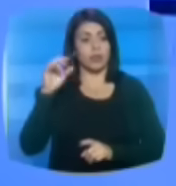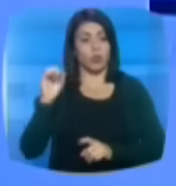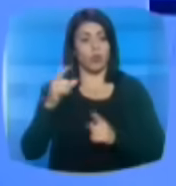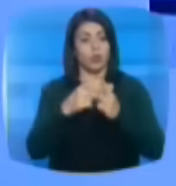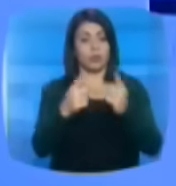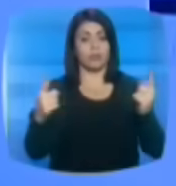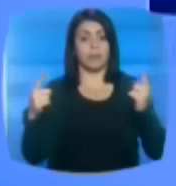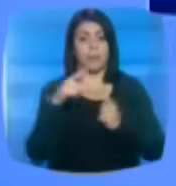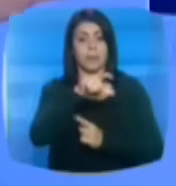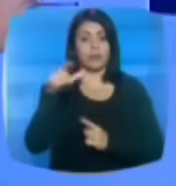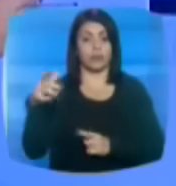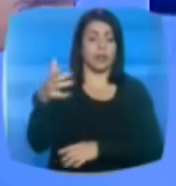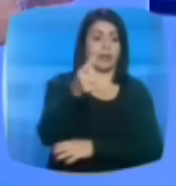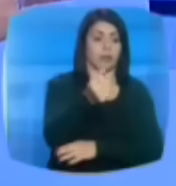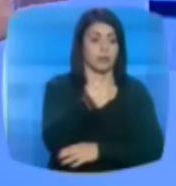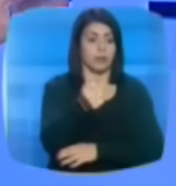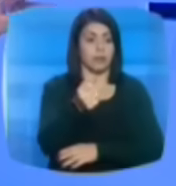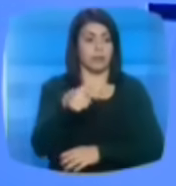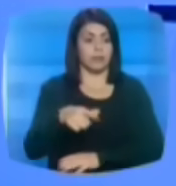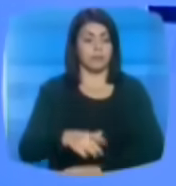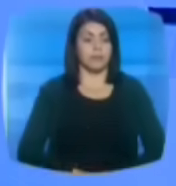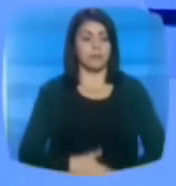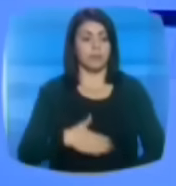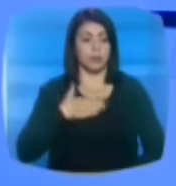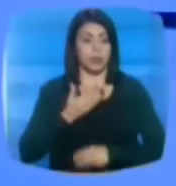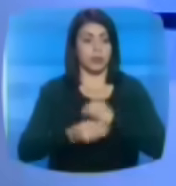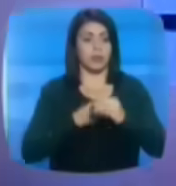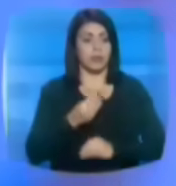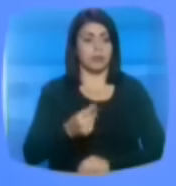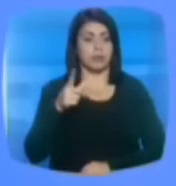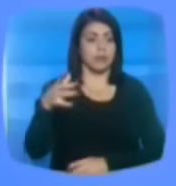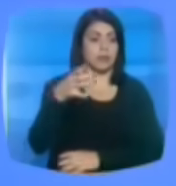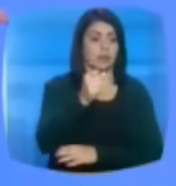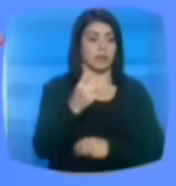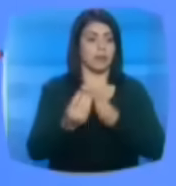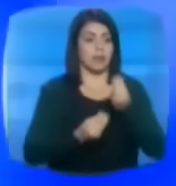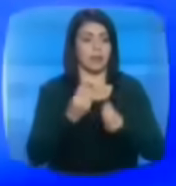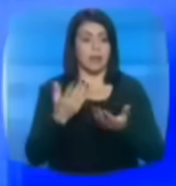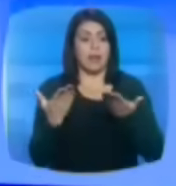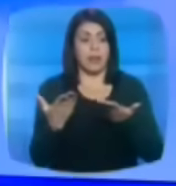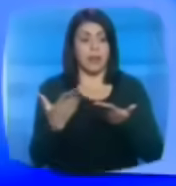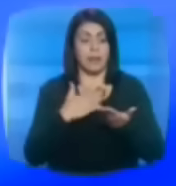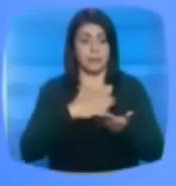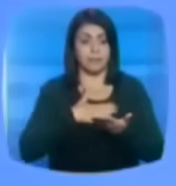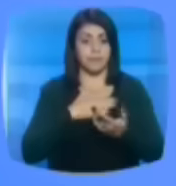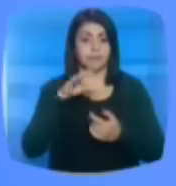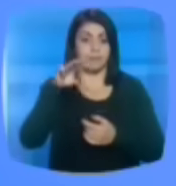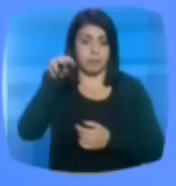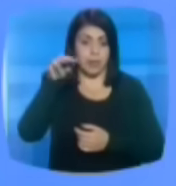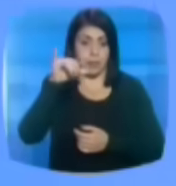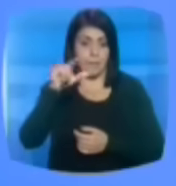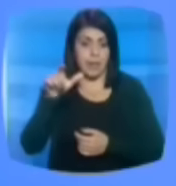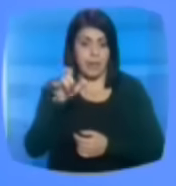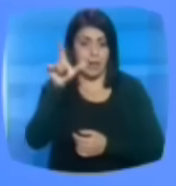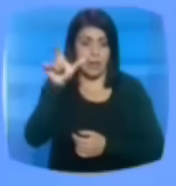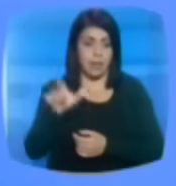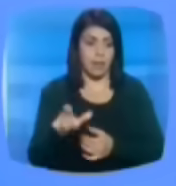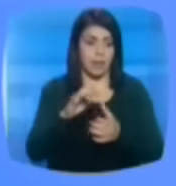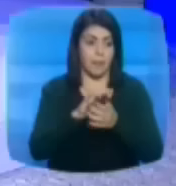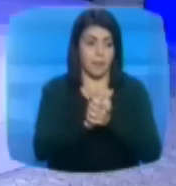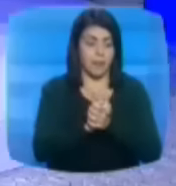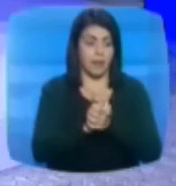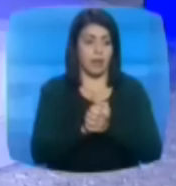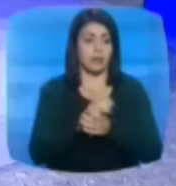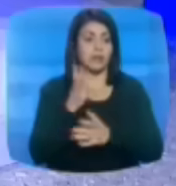personas que ya hayan logrado el éxito. ¿Sí? Y así pues entonces tú también lograrlo. ¿Qué es el éxito para Miguel Zambrano y también para el compañero